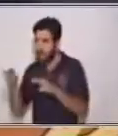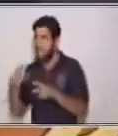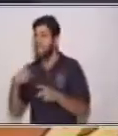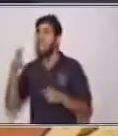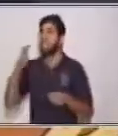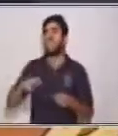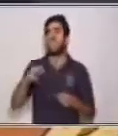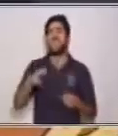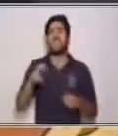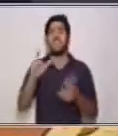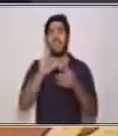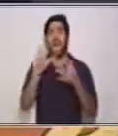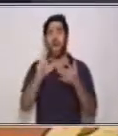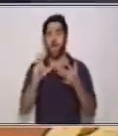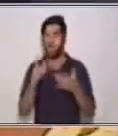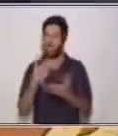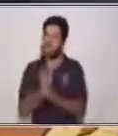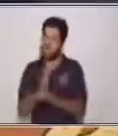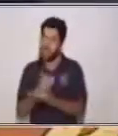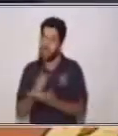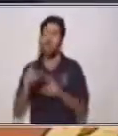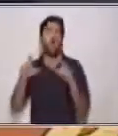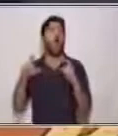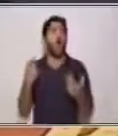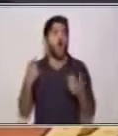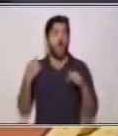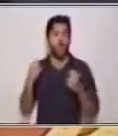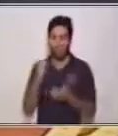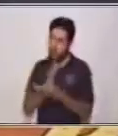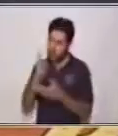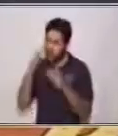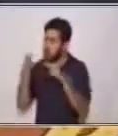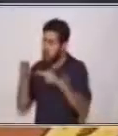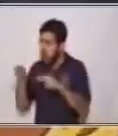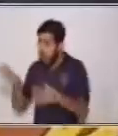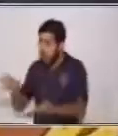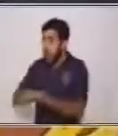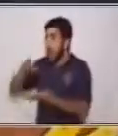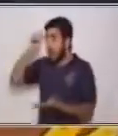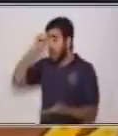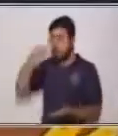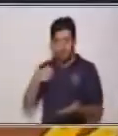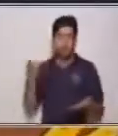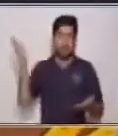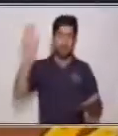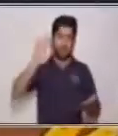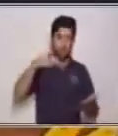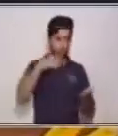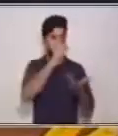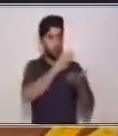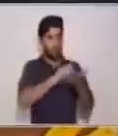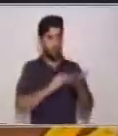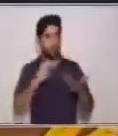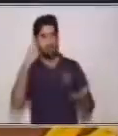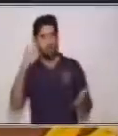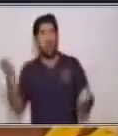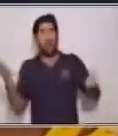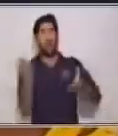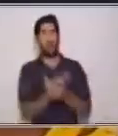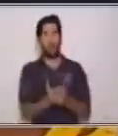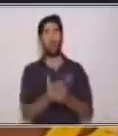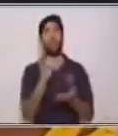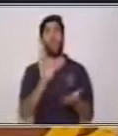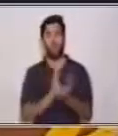tú vas a redactar tus recetas y las vas a ir acumulando en tu recetario para que tú tengas